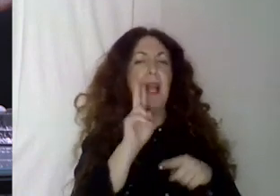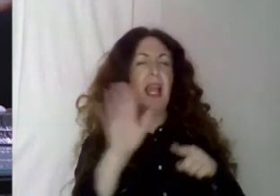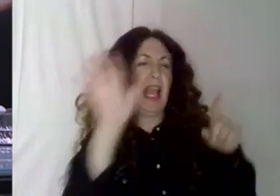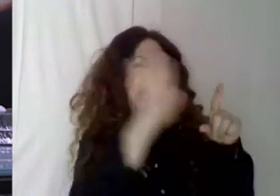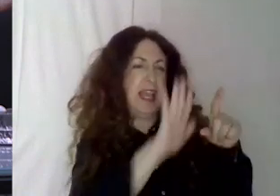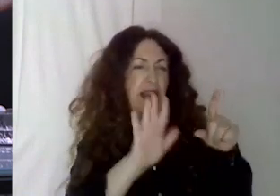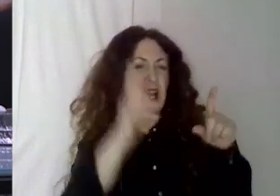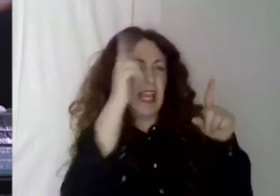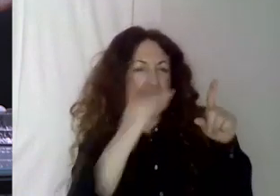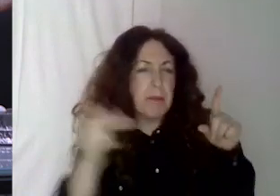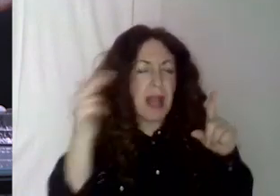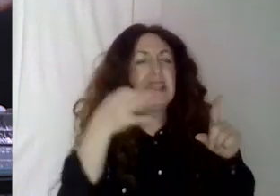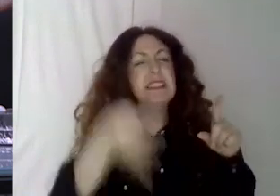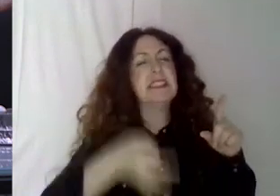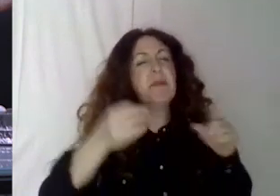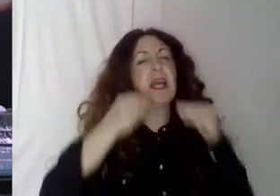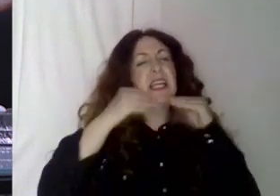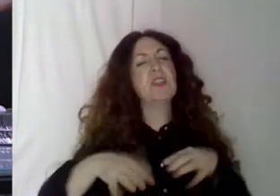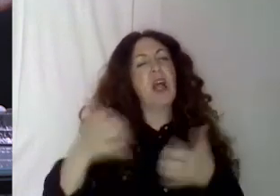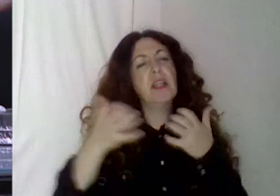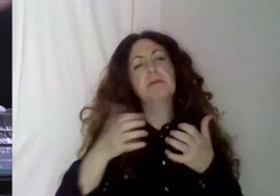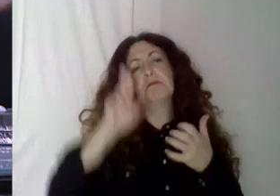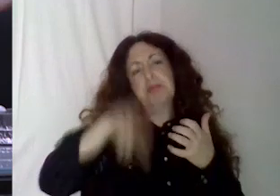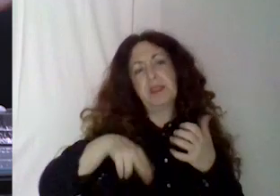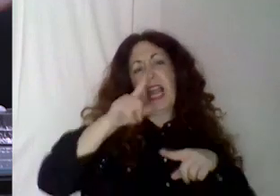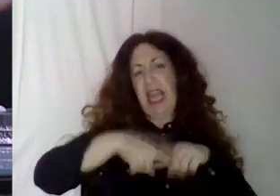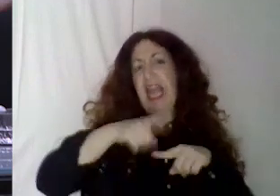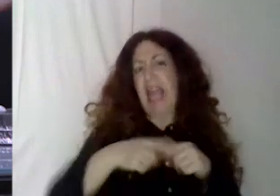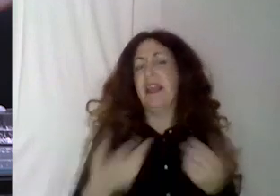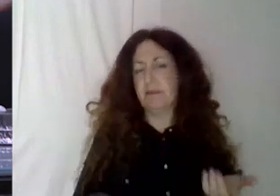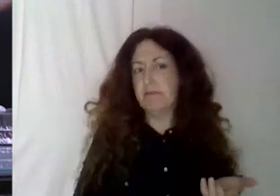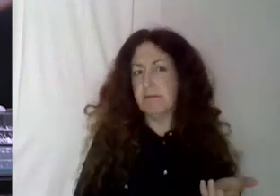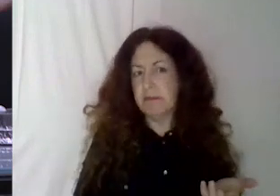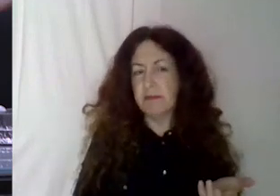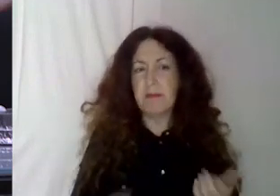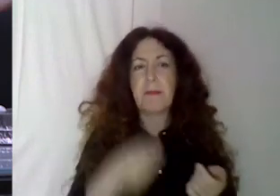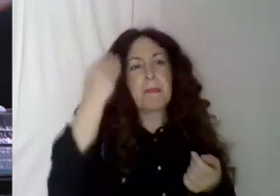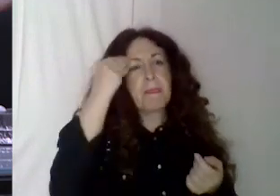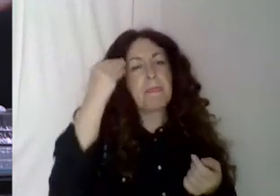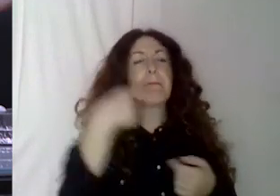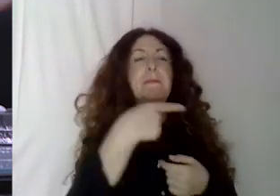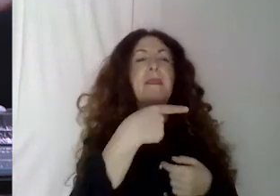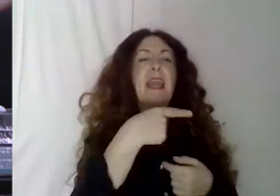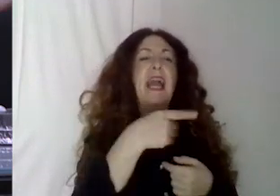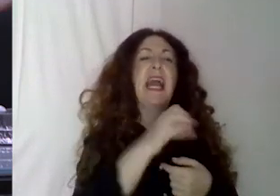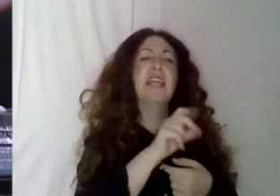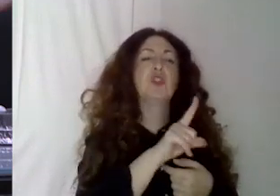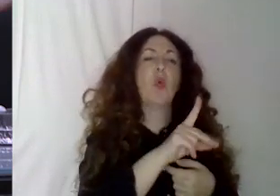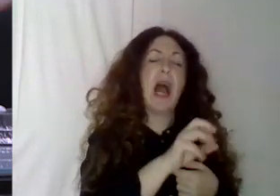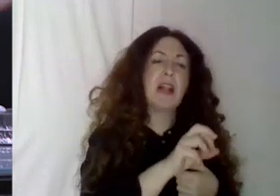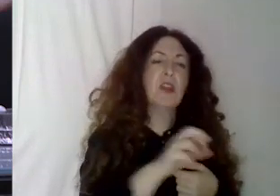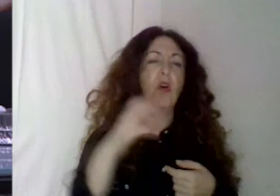contemporáneo, que también es alguien que se retira, ¿no? Y aquí hablamos de un tema que es la impunidad y lo que significa la impunidad dentro